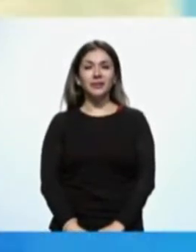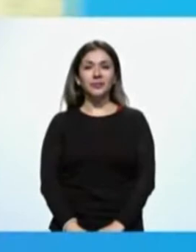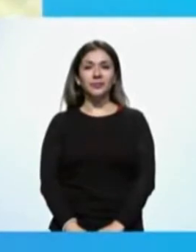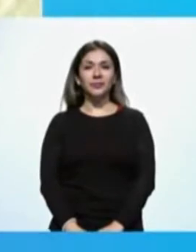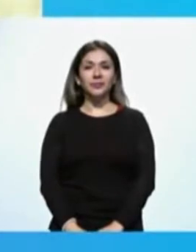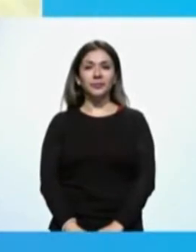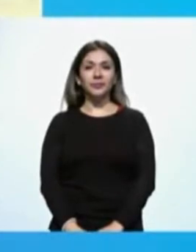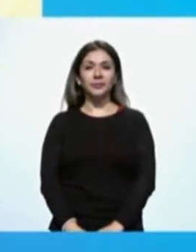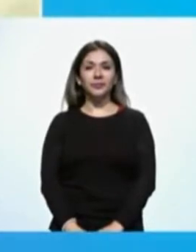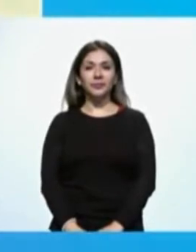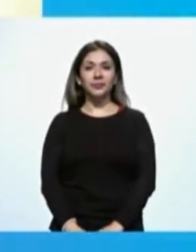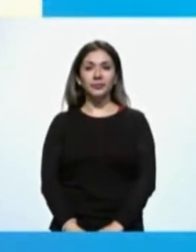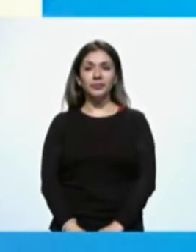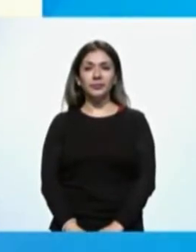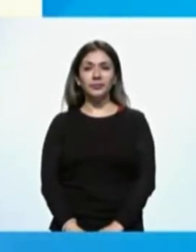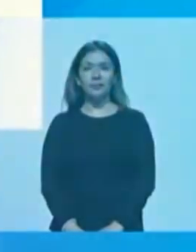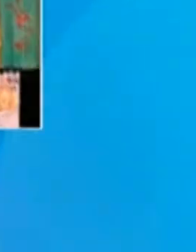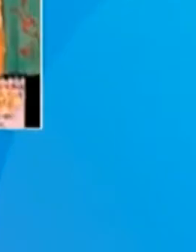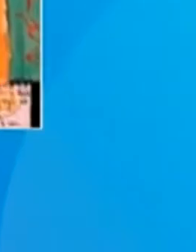Cuentacuentos.